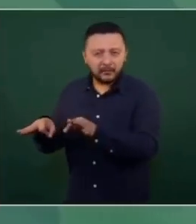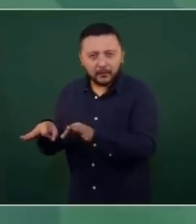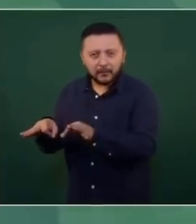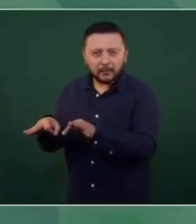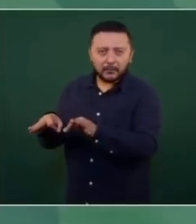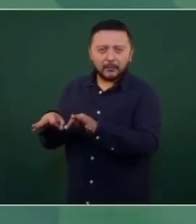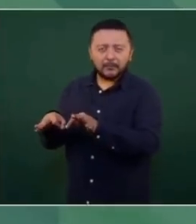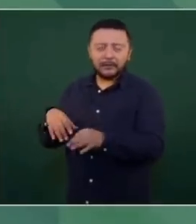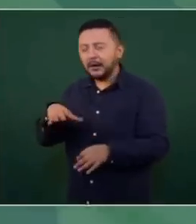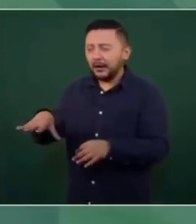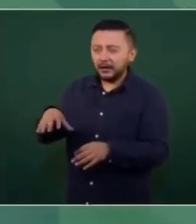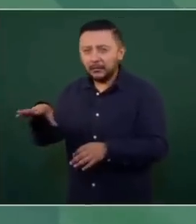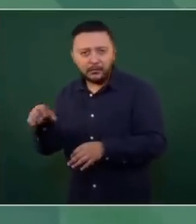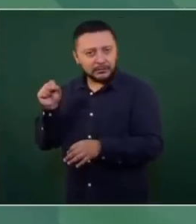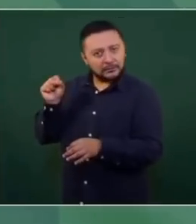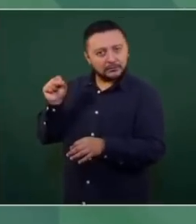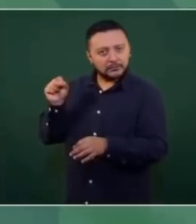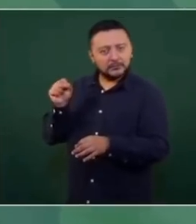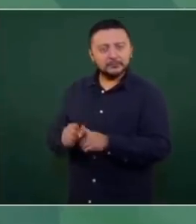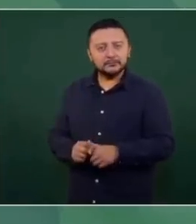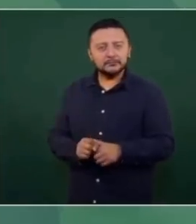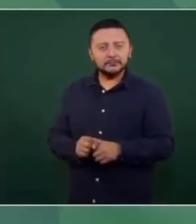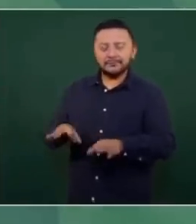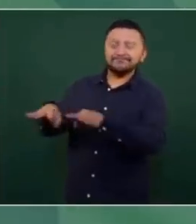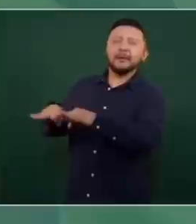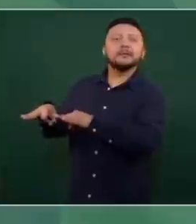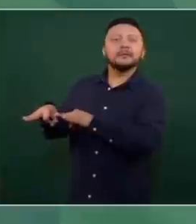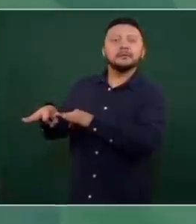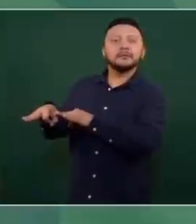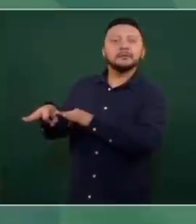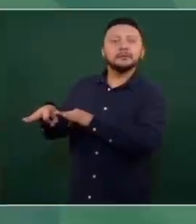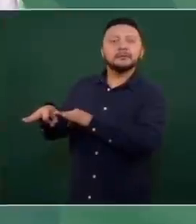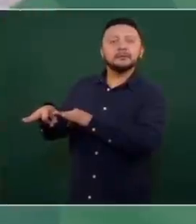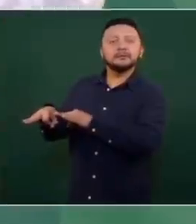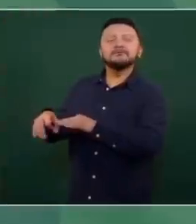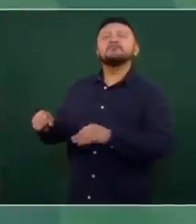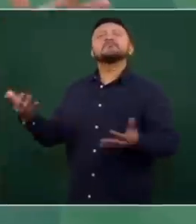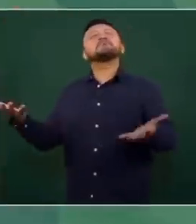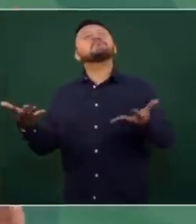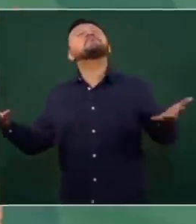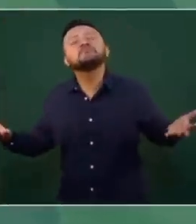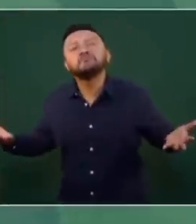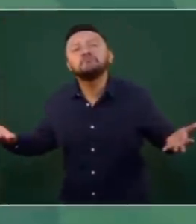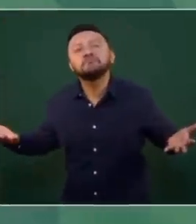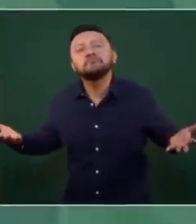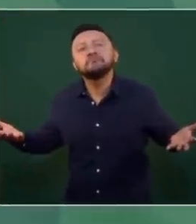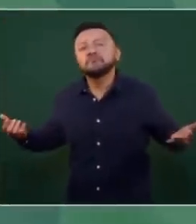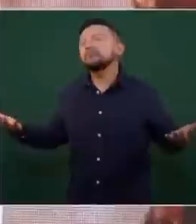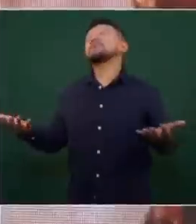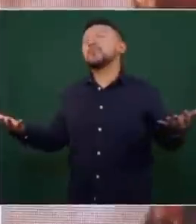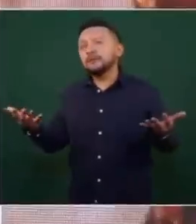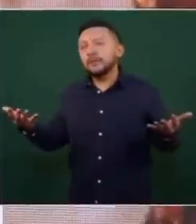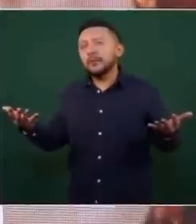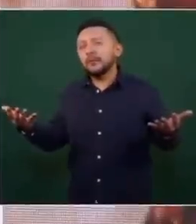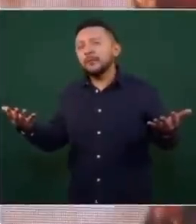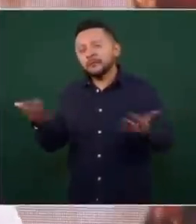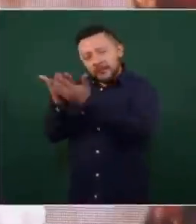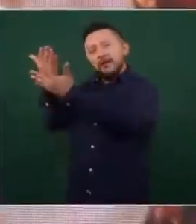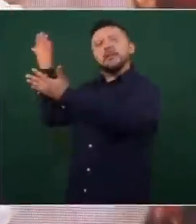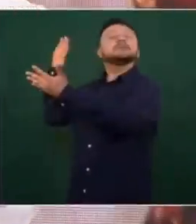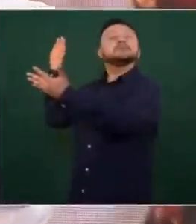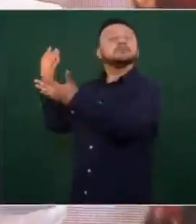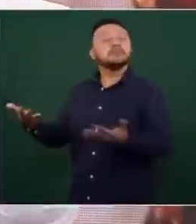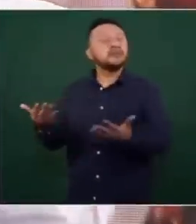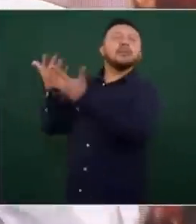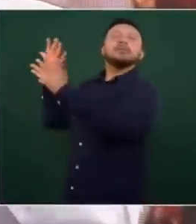que encontraron de trabajar. ¿Qué hizo el neoliberalismo? ¿O qué